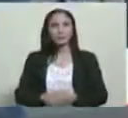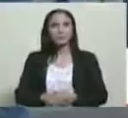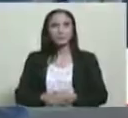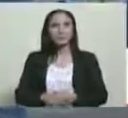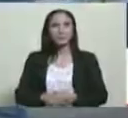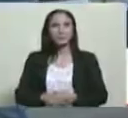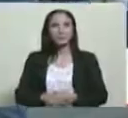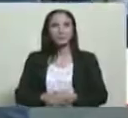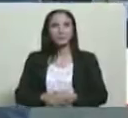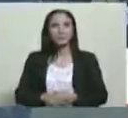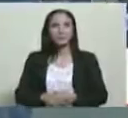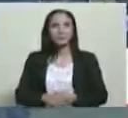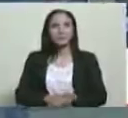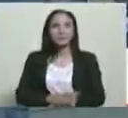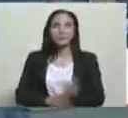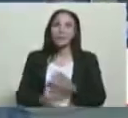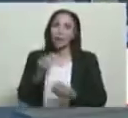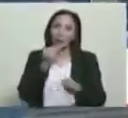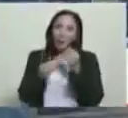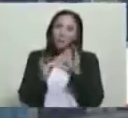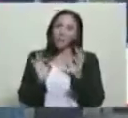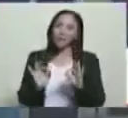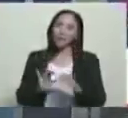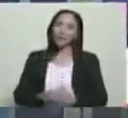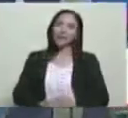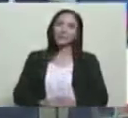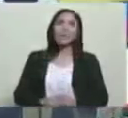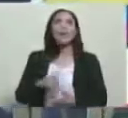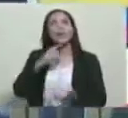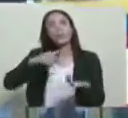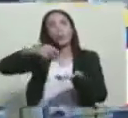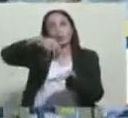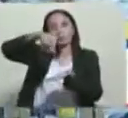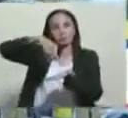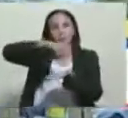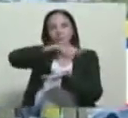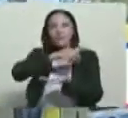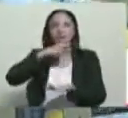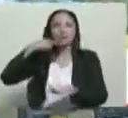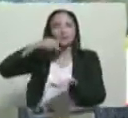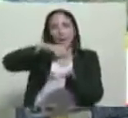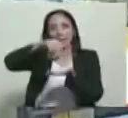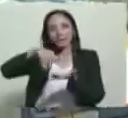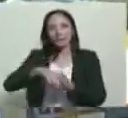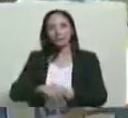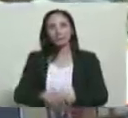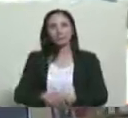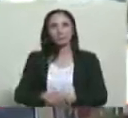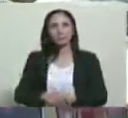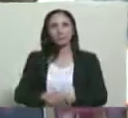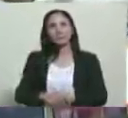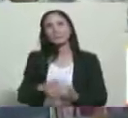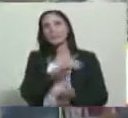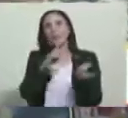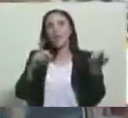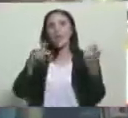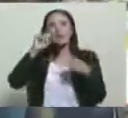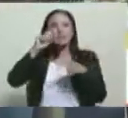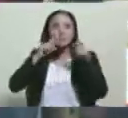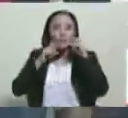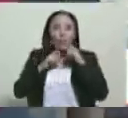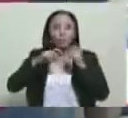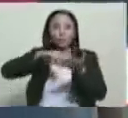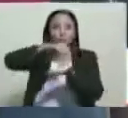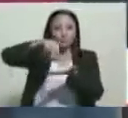lo que es la parte nutritiva y saborizador que viene de la planta deshidratadora de cebolla que está en el